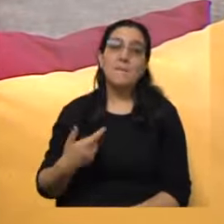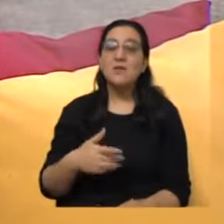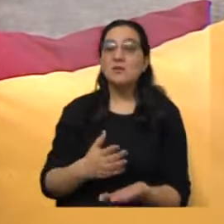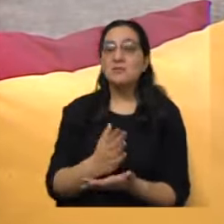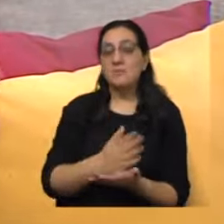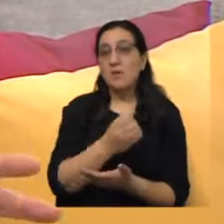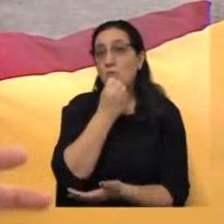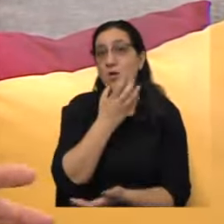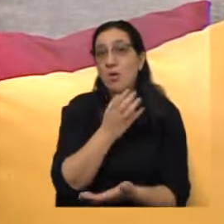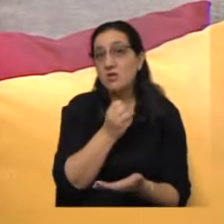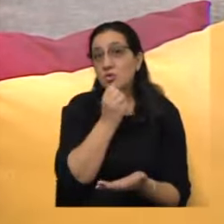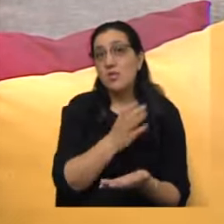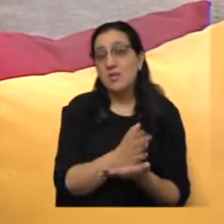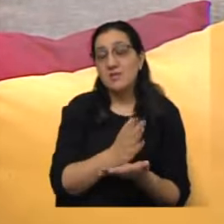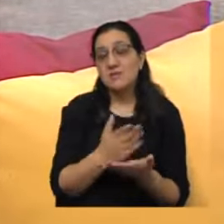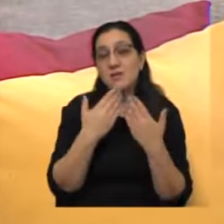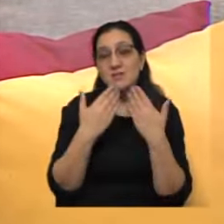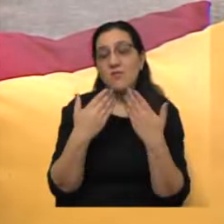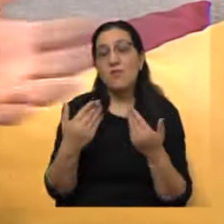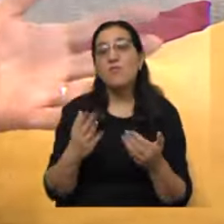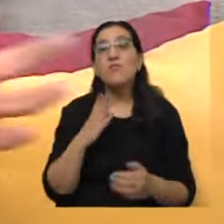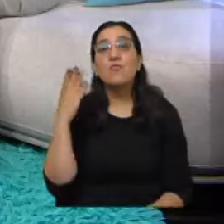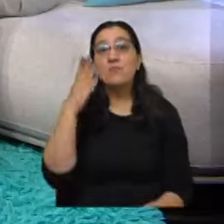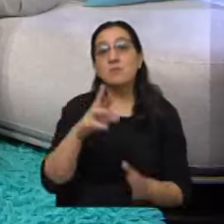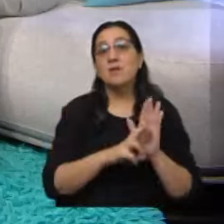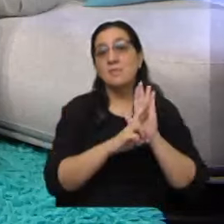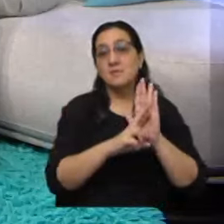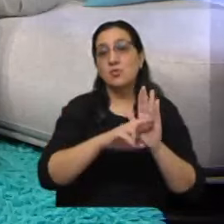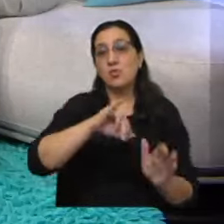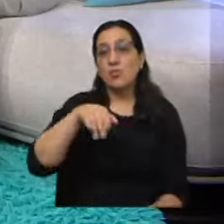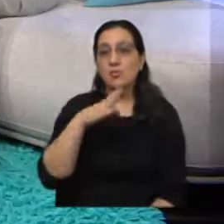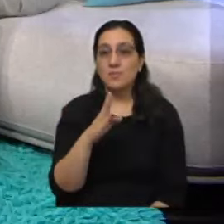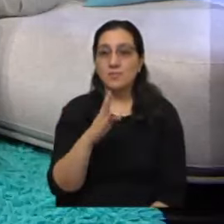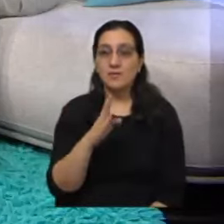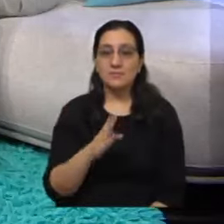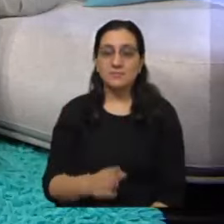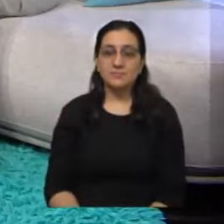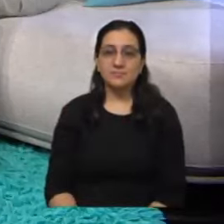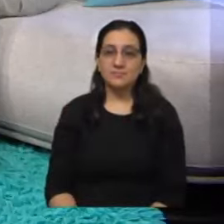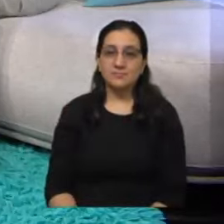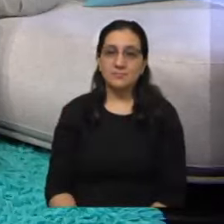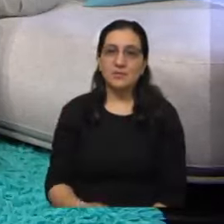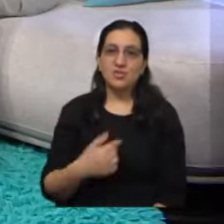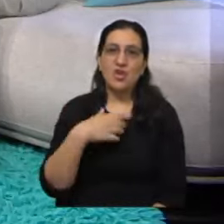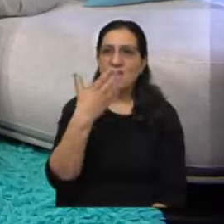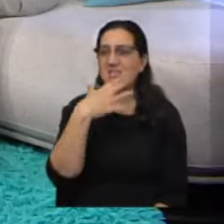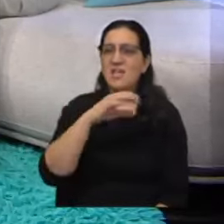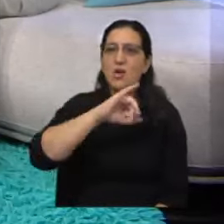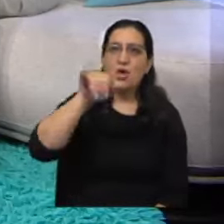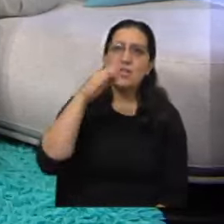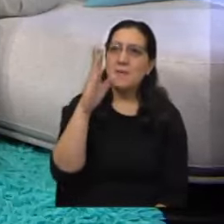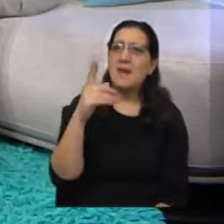La solidaridad se agradece. Fuimos a representación con JP. Totalmente, Lo pasé a los gritos. JP, dame las